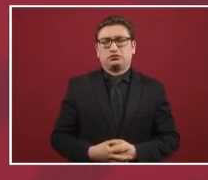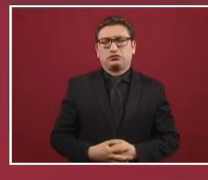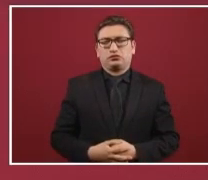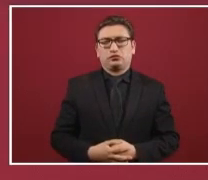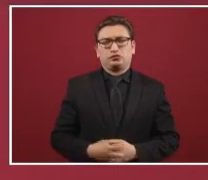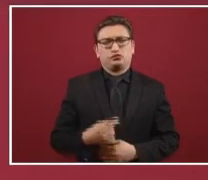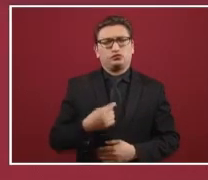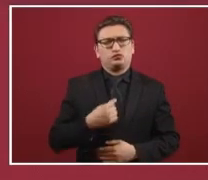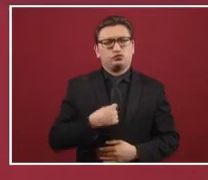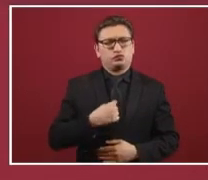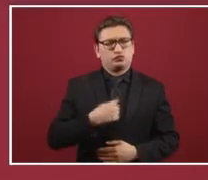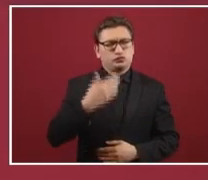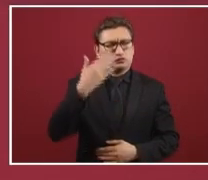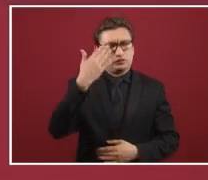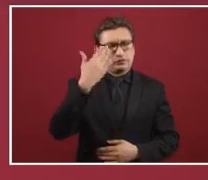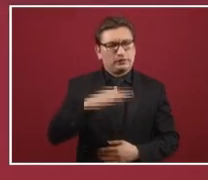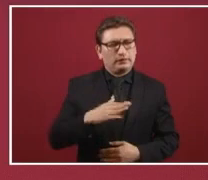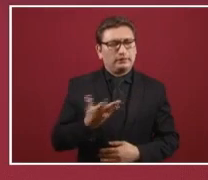fueron